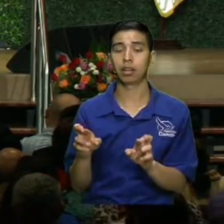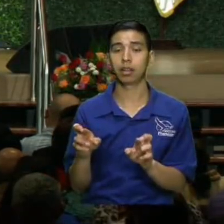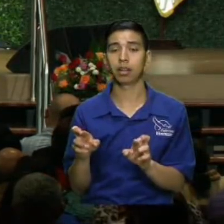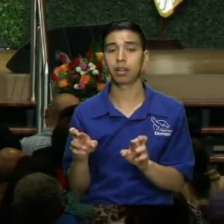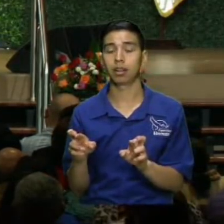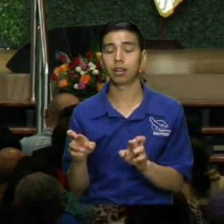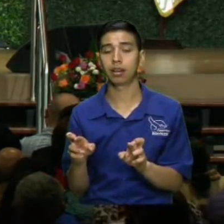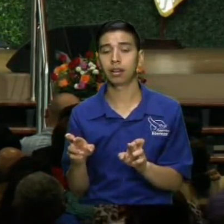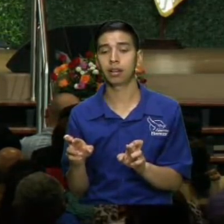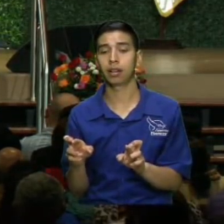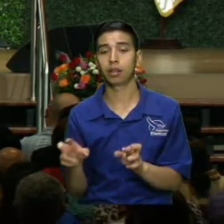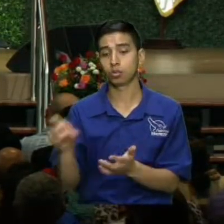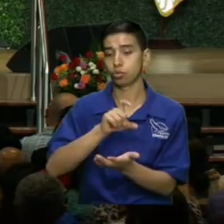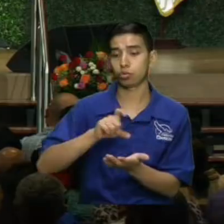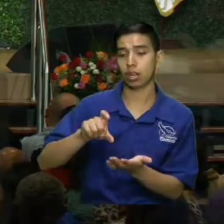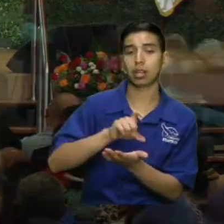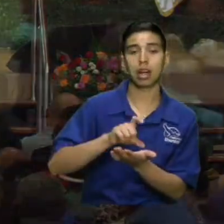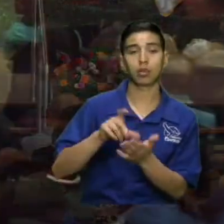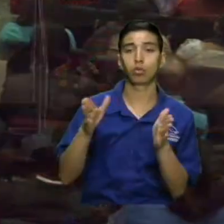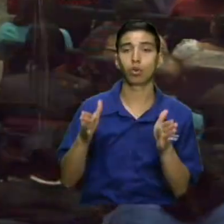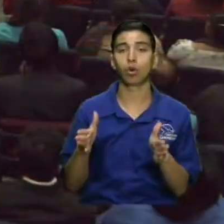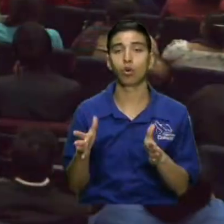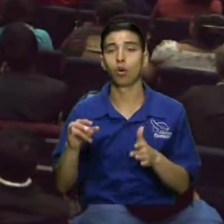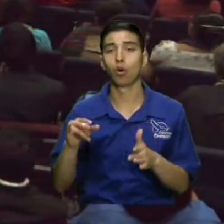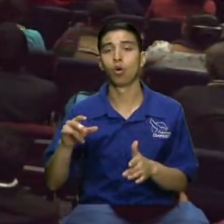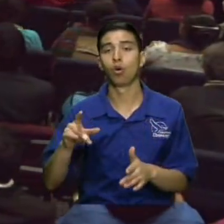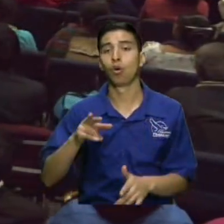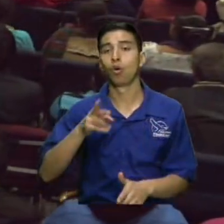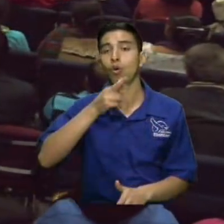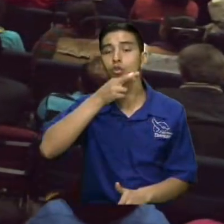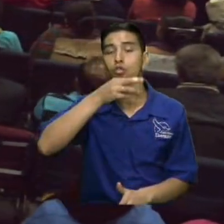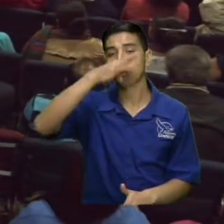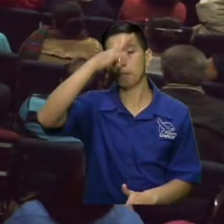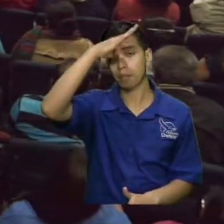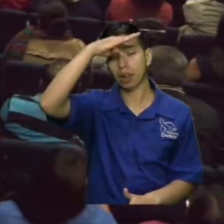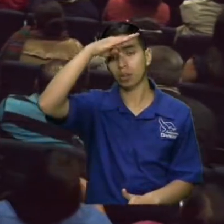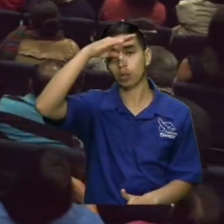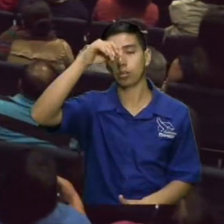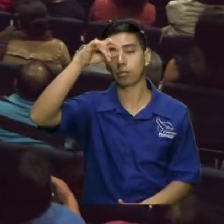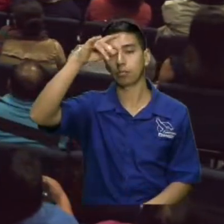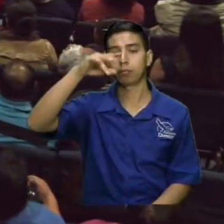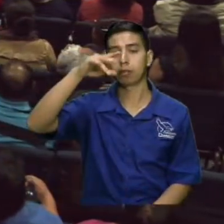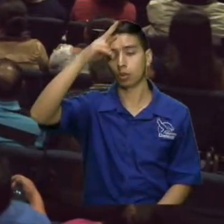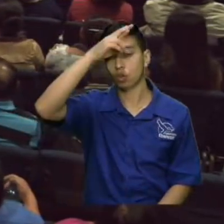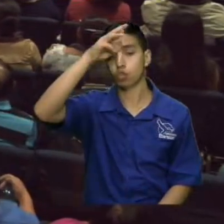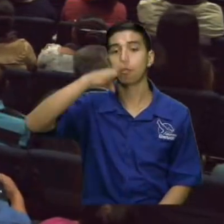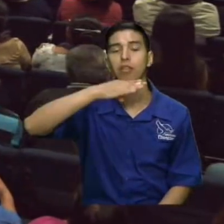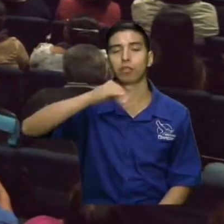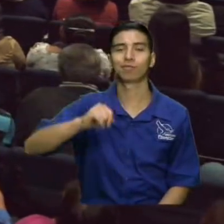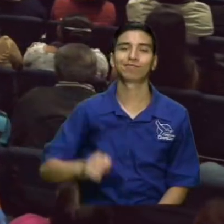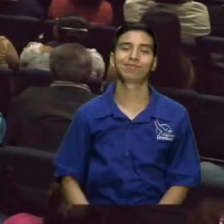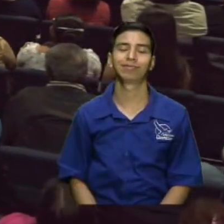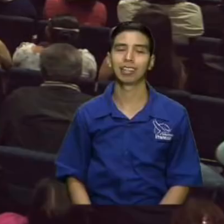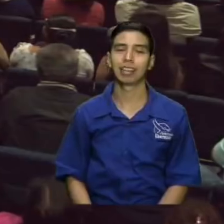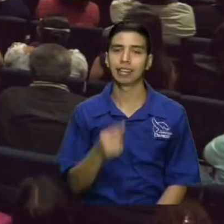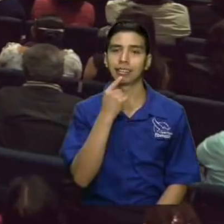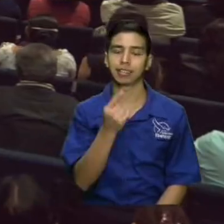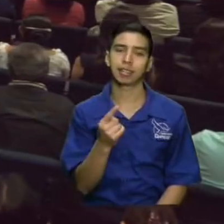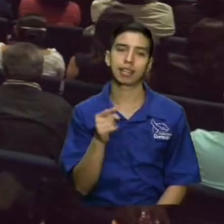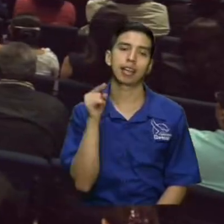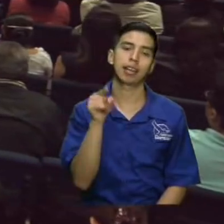Biblia que el hombre que lo iba a azotar tembló, porque eso no lo podía hacer.